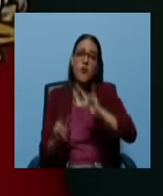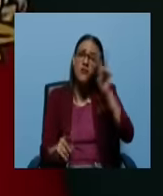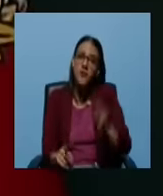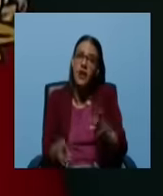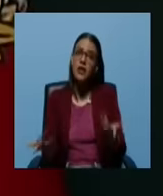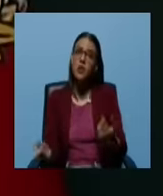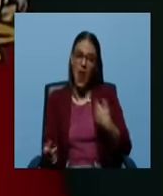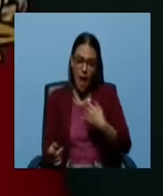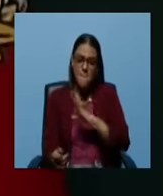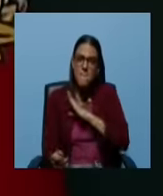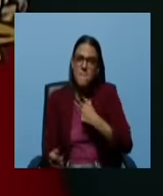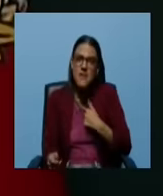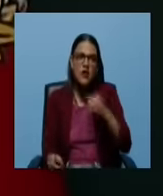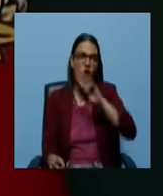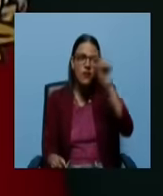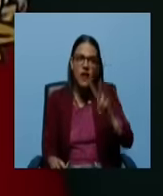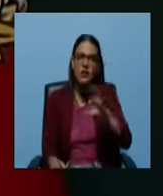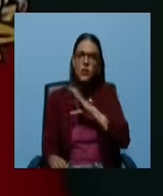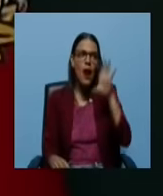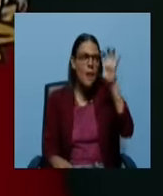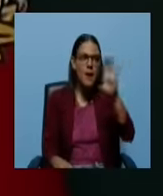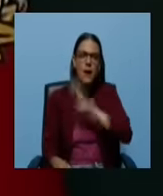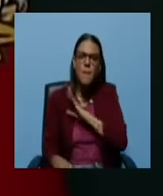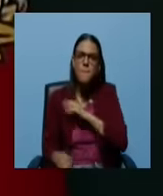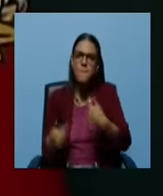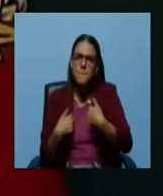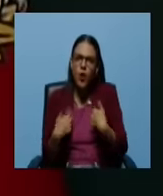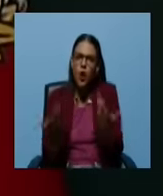mi país, a mi patria.